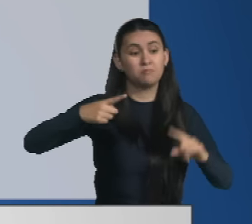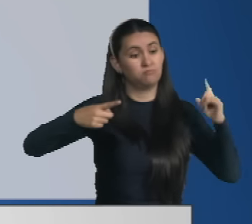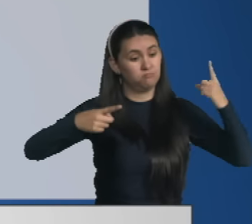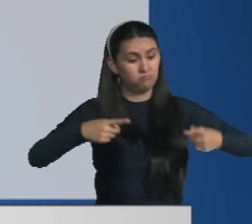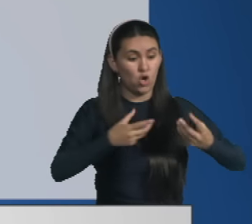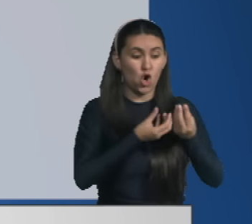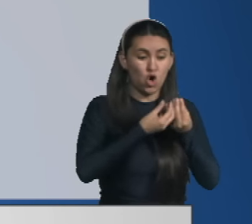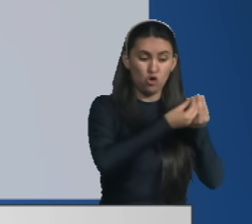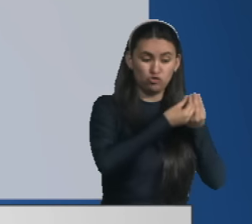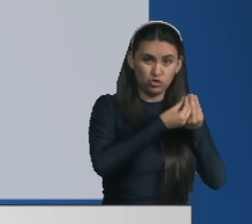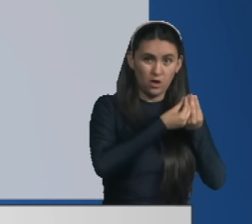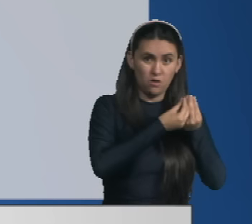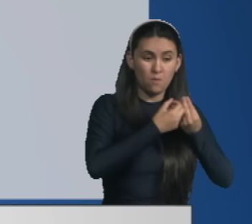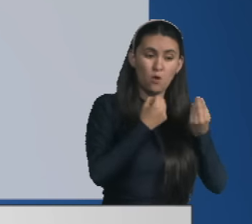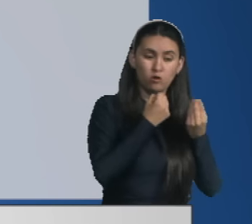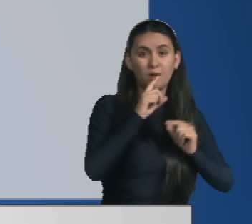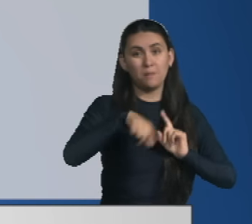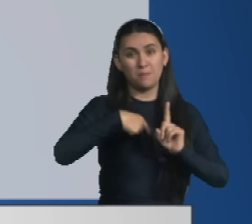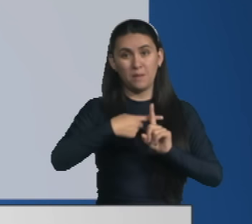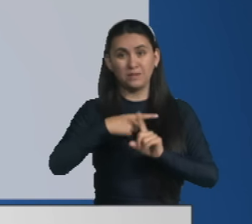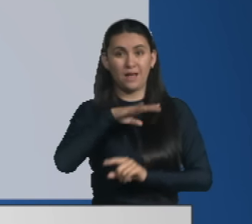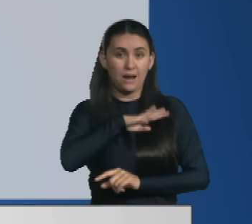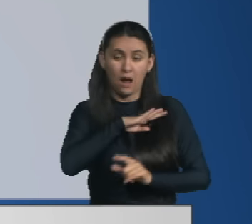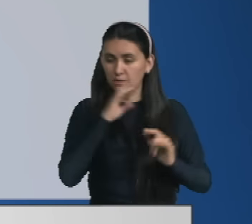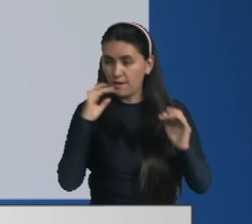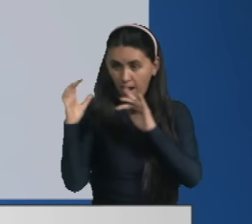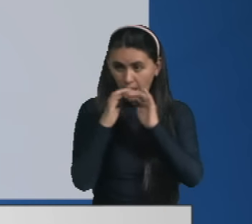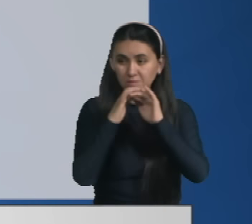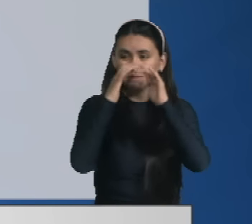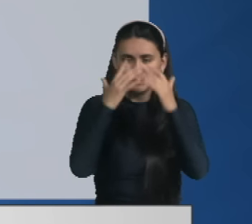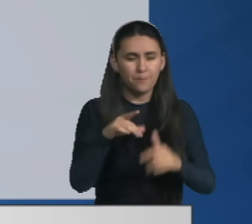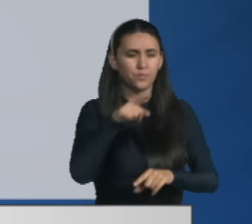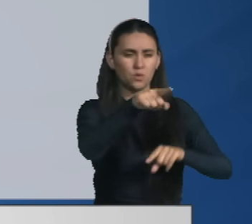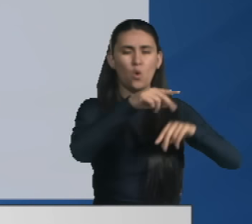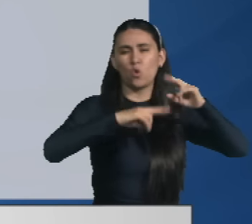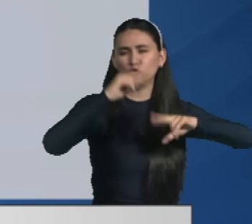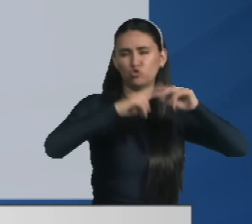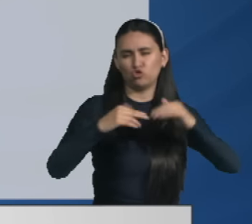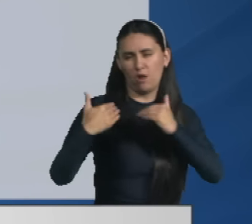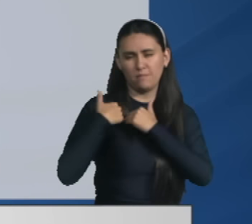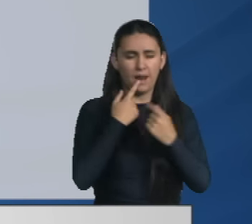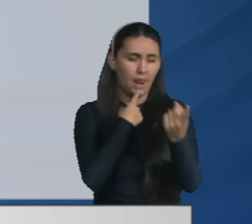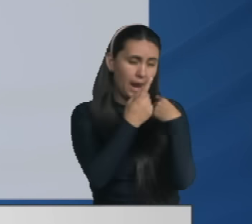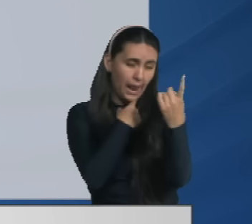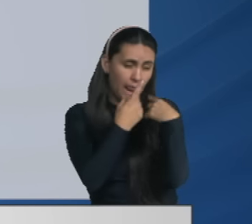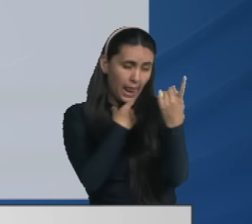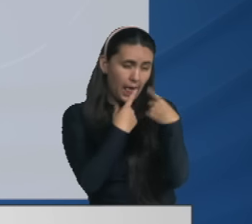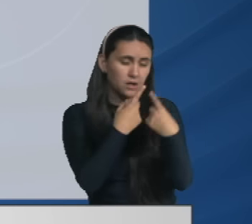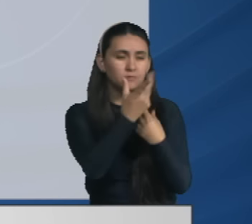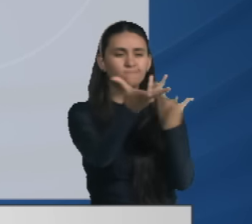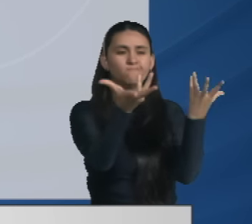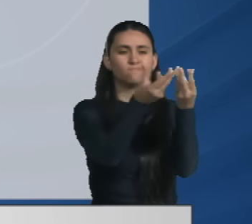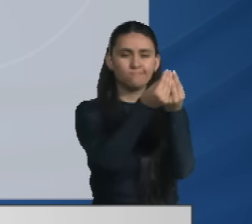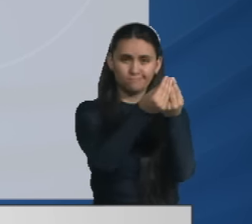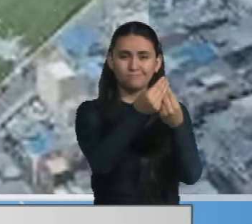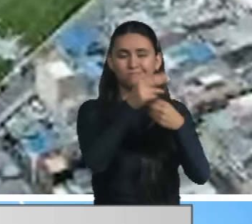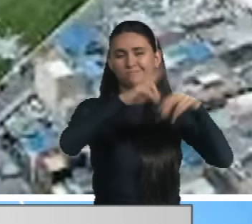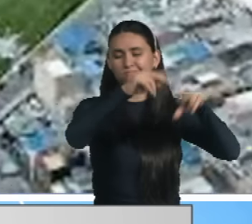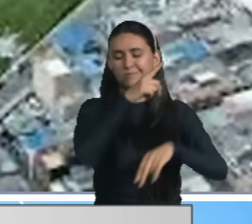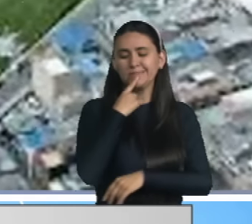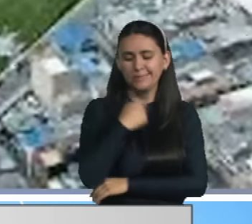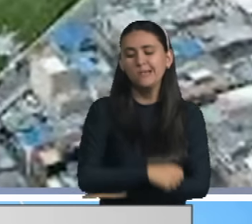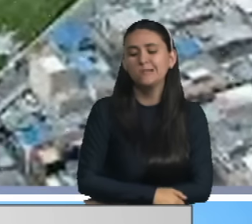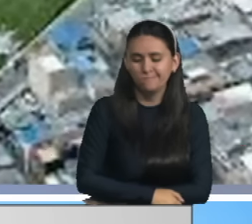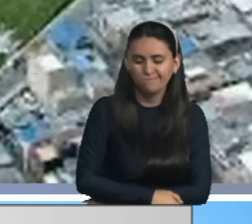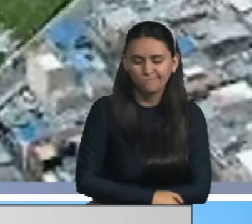desde la administración, nos sentamos con la constructora y en muy buenos términos ellos reconocieron pues que sí, esa era ya